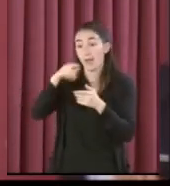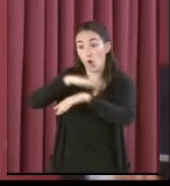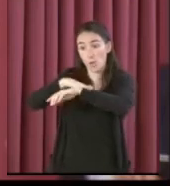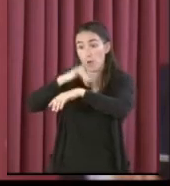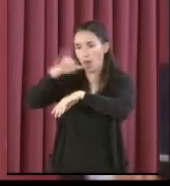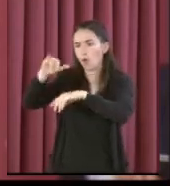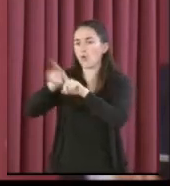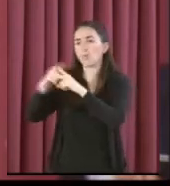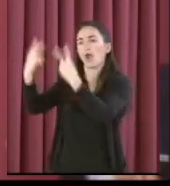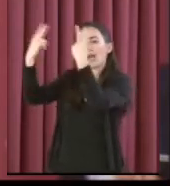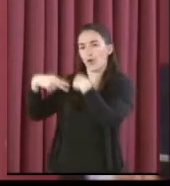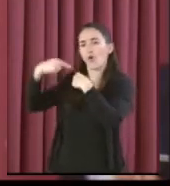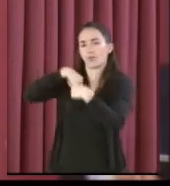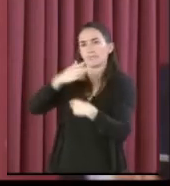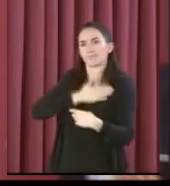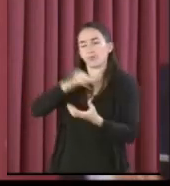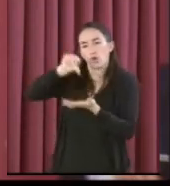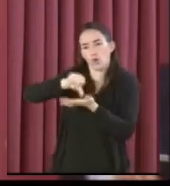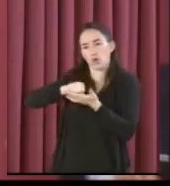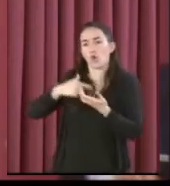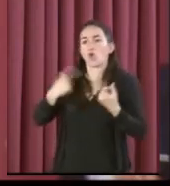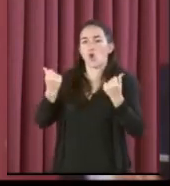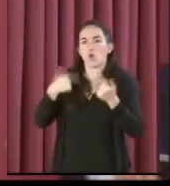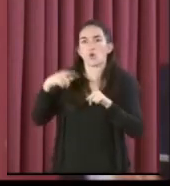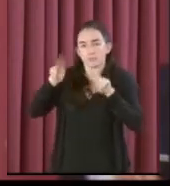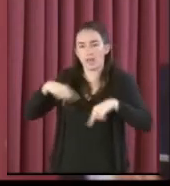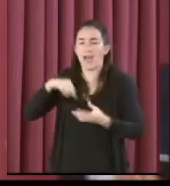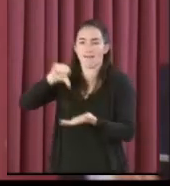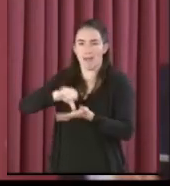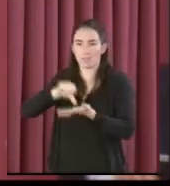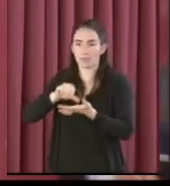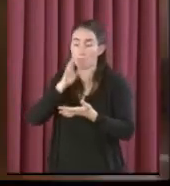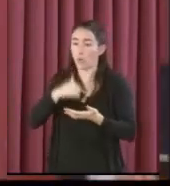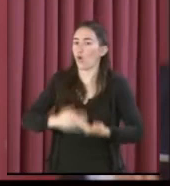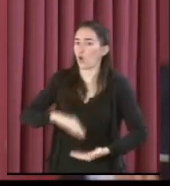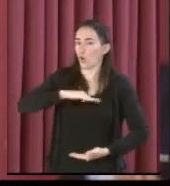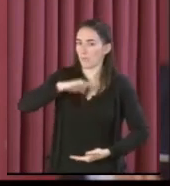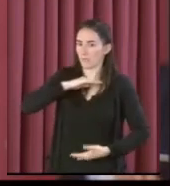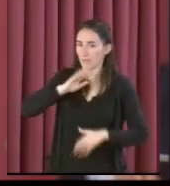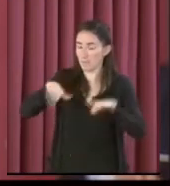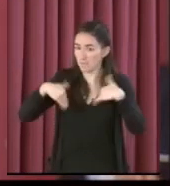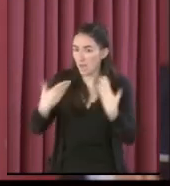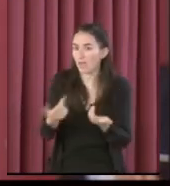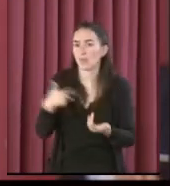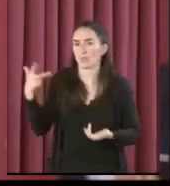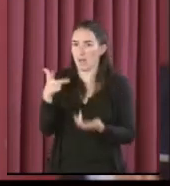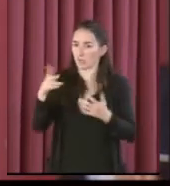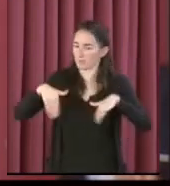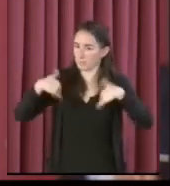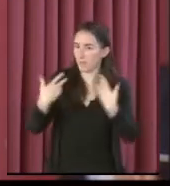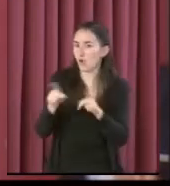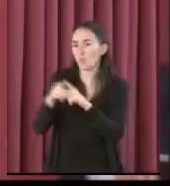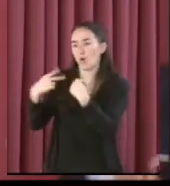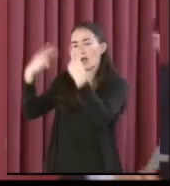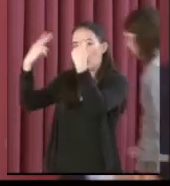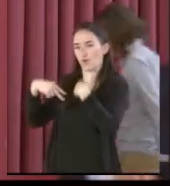la ciudad de más autonomía, mayores competencias y nuevas garantías de financiación a través del convenio de capitalidad que